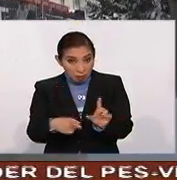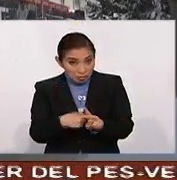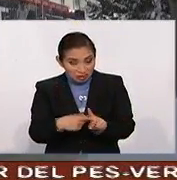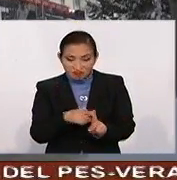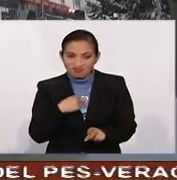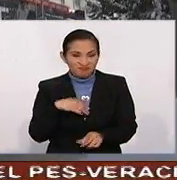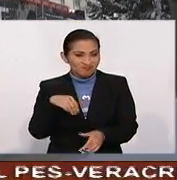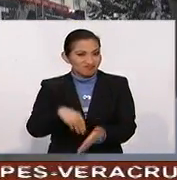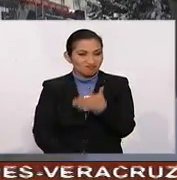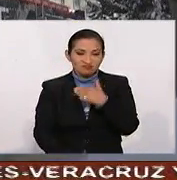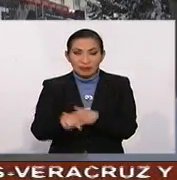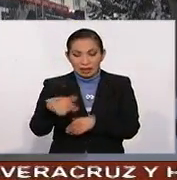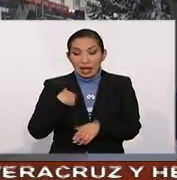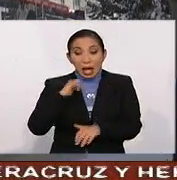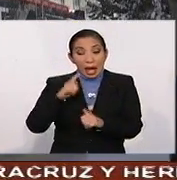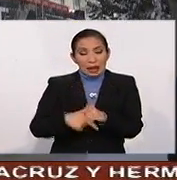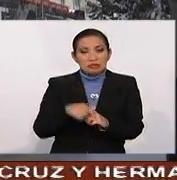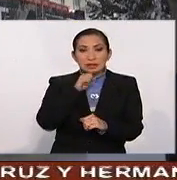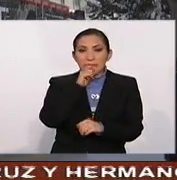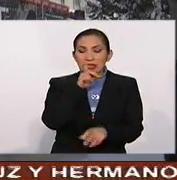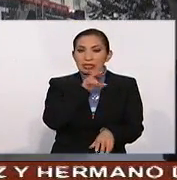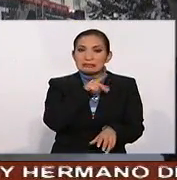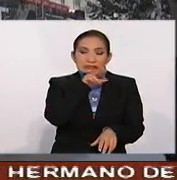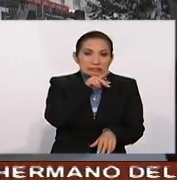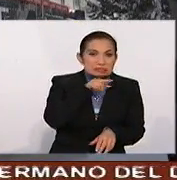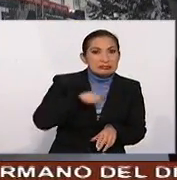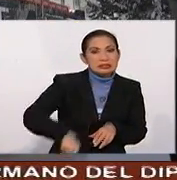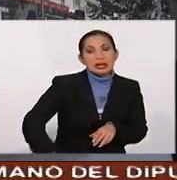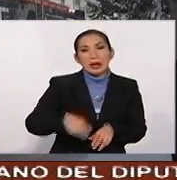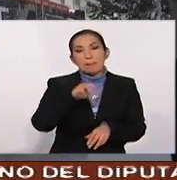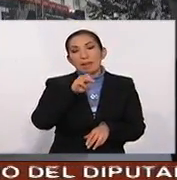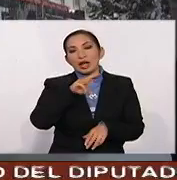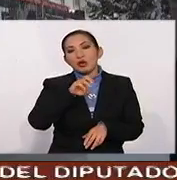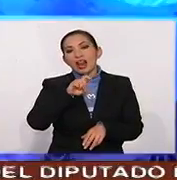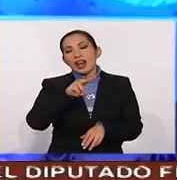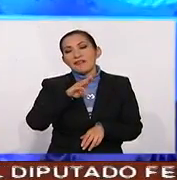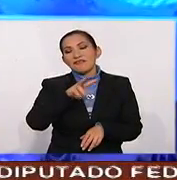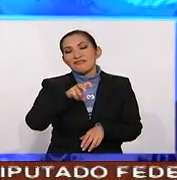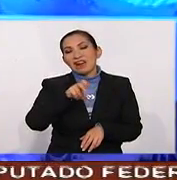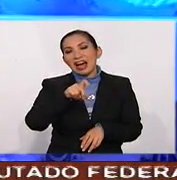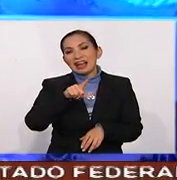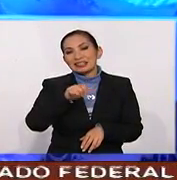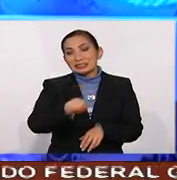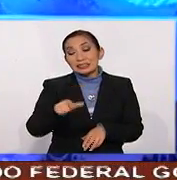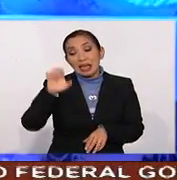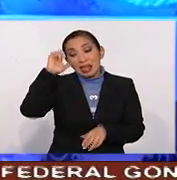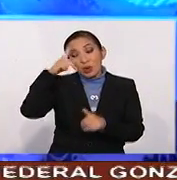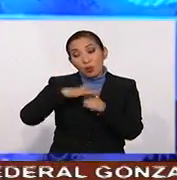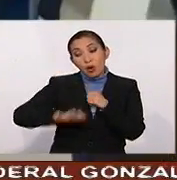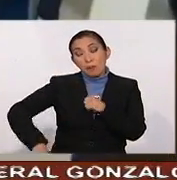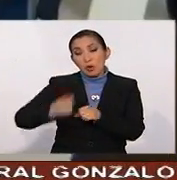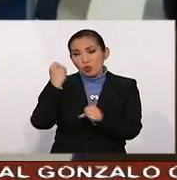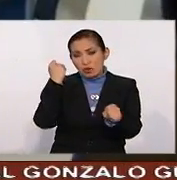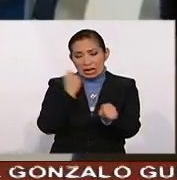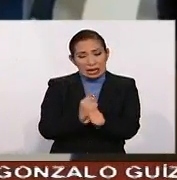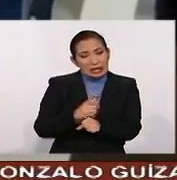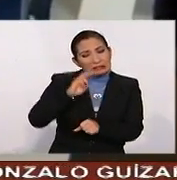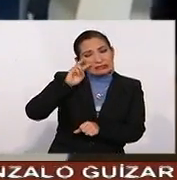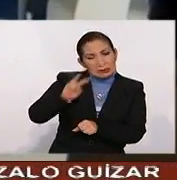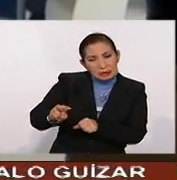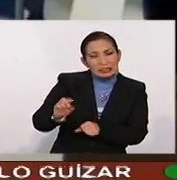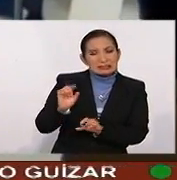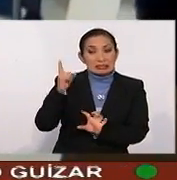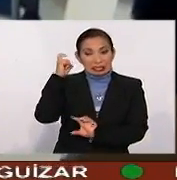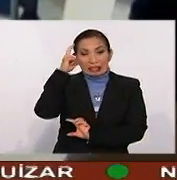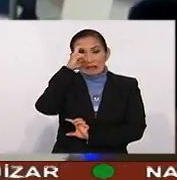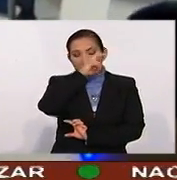Por lo demás, ha sido algo inquietante que el primer ministro francés, Manuel Valls, ha comentado que Europa tiene un año por delante